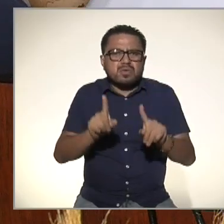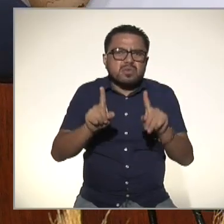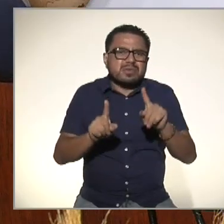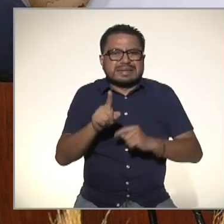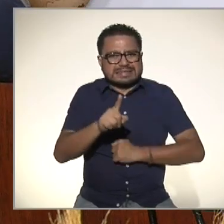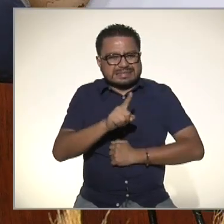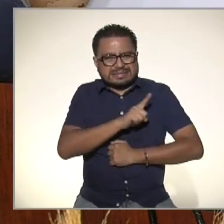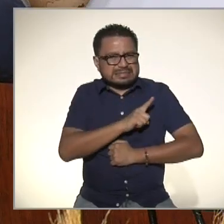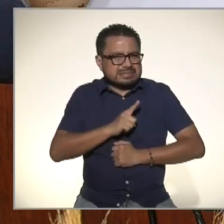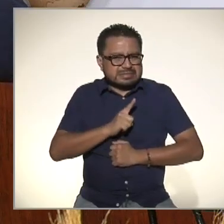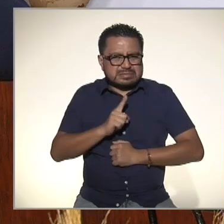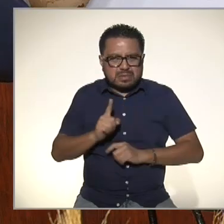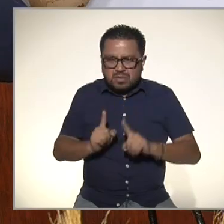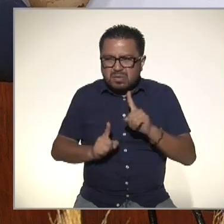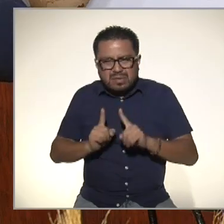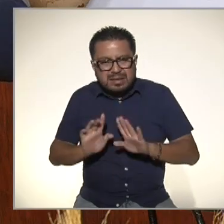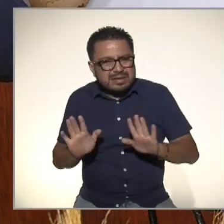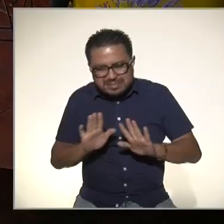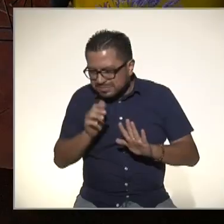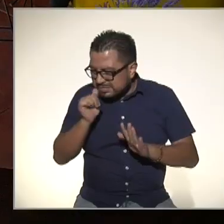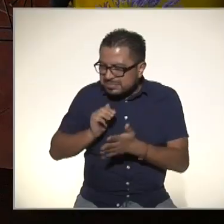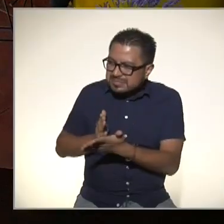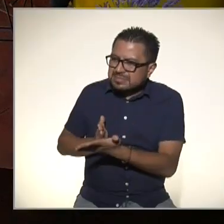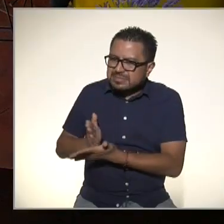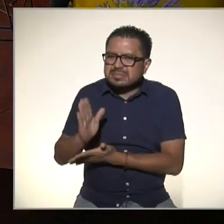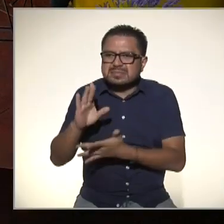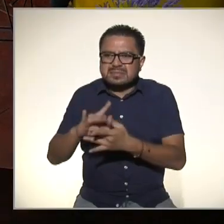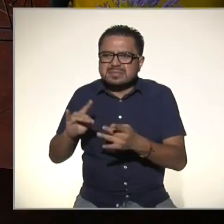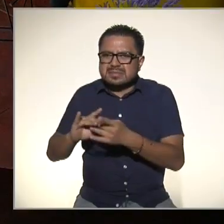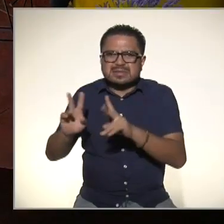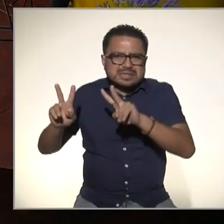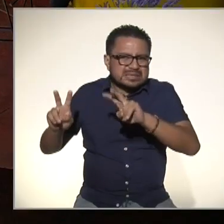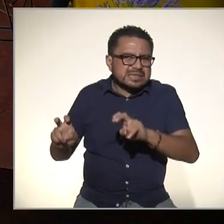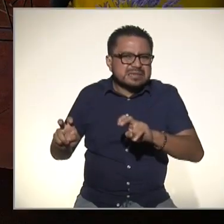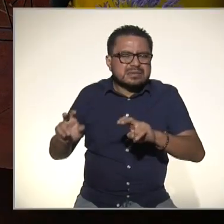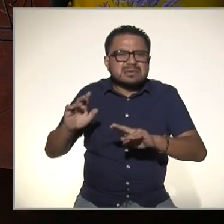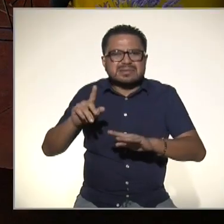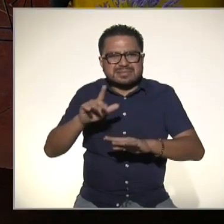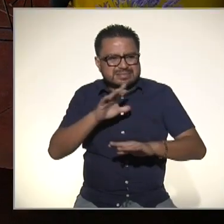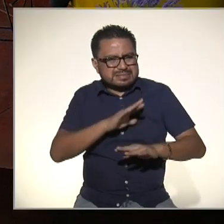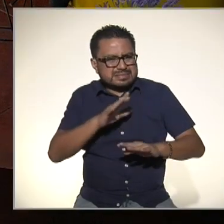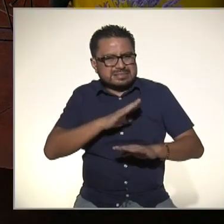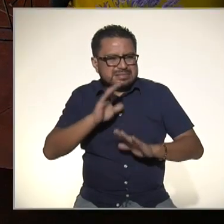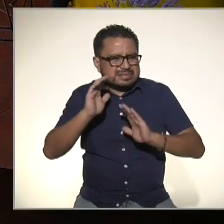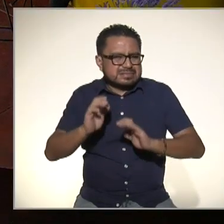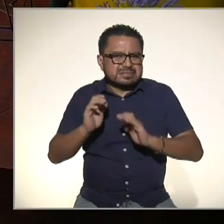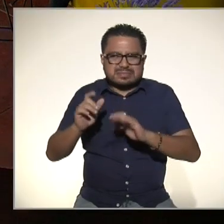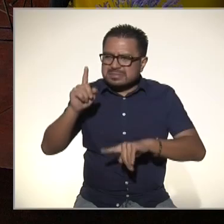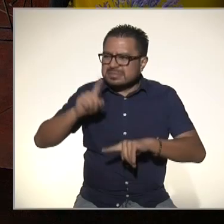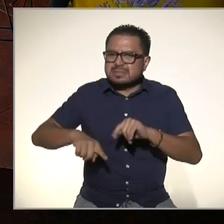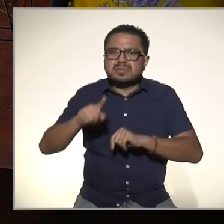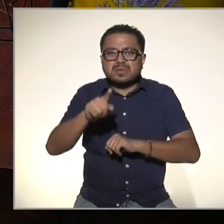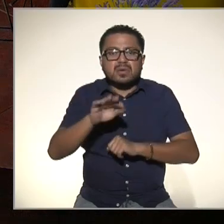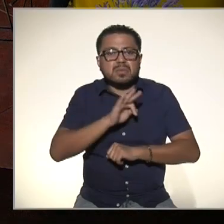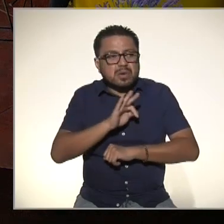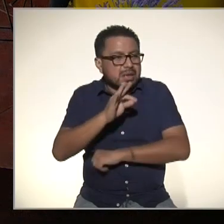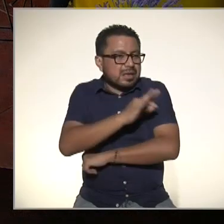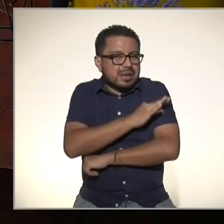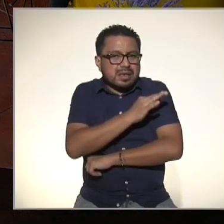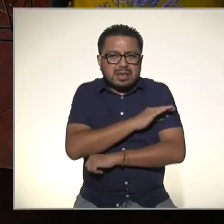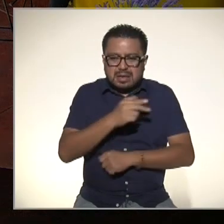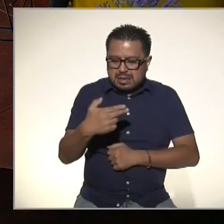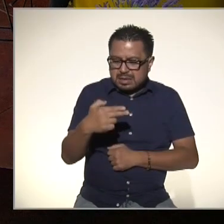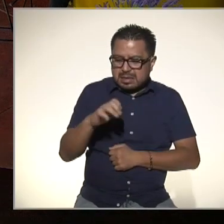aquí es que no nos quedemos con dudas, que se hable, se ponga el tema sobre la mesa y evitar que existan estos. Cuando te puedas vacunar, vacúnate. Hepatitis